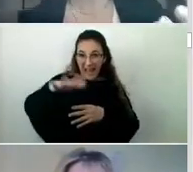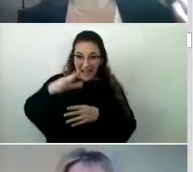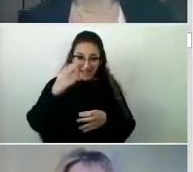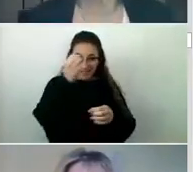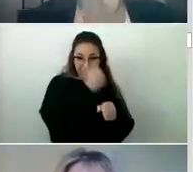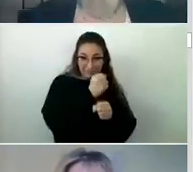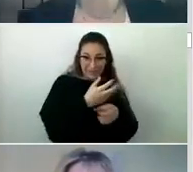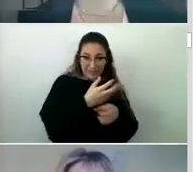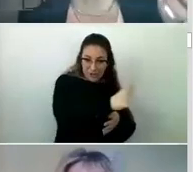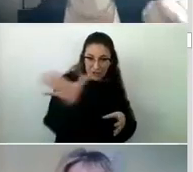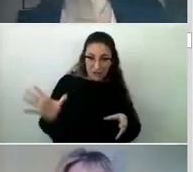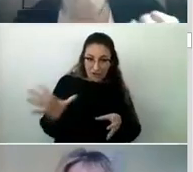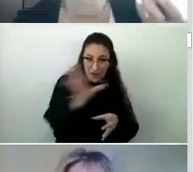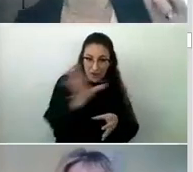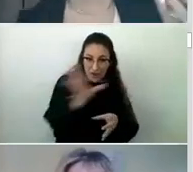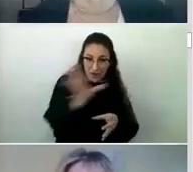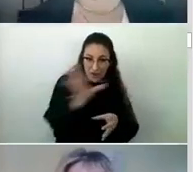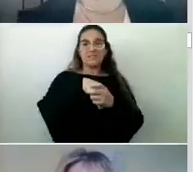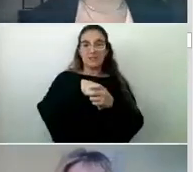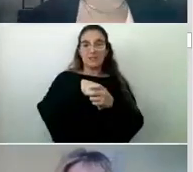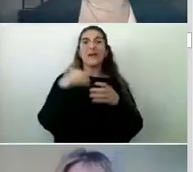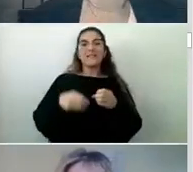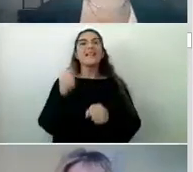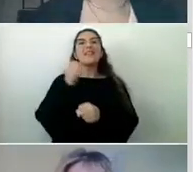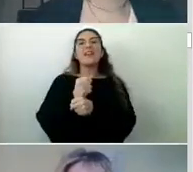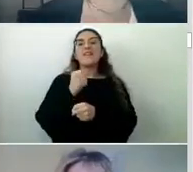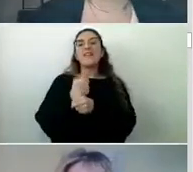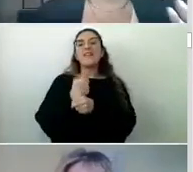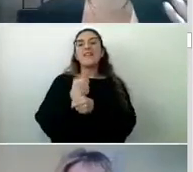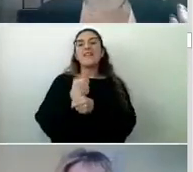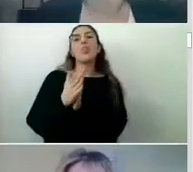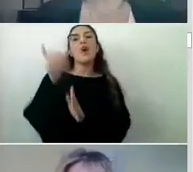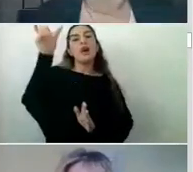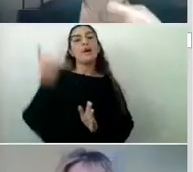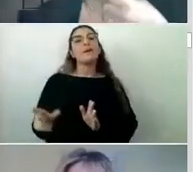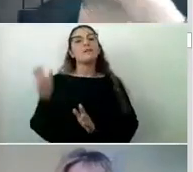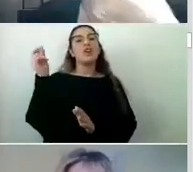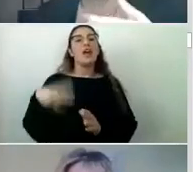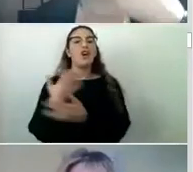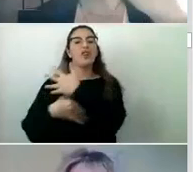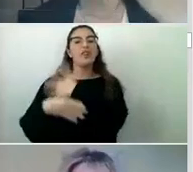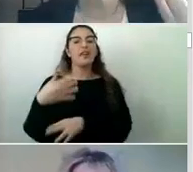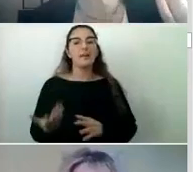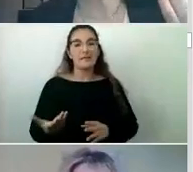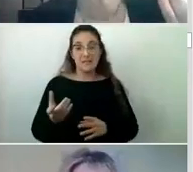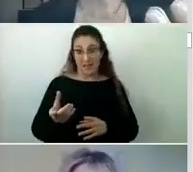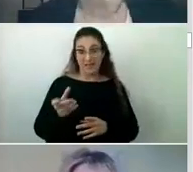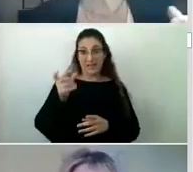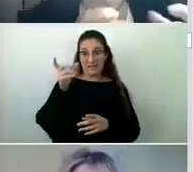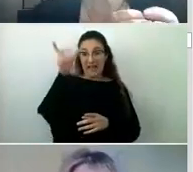esas áreas en relación con la persona y en el momento de legislar que esté presente